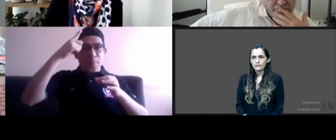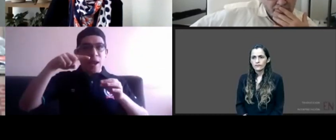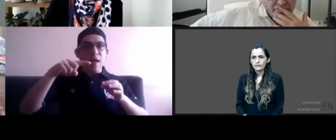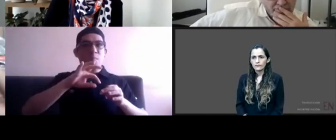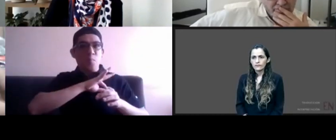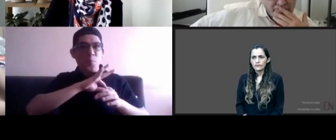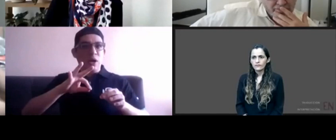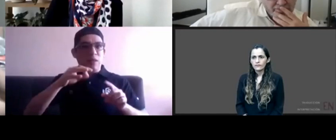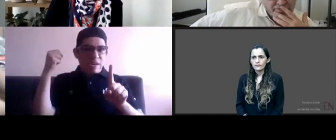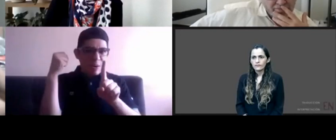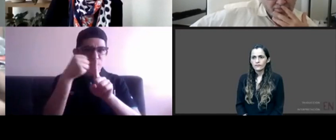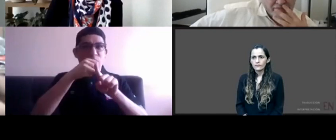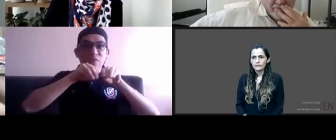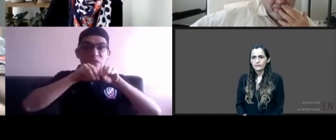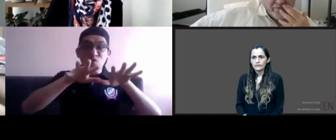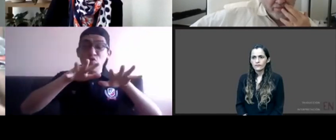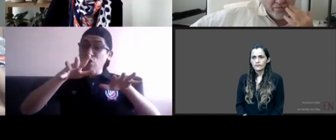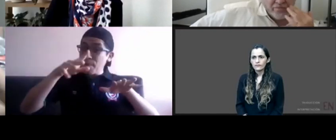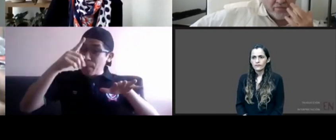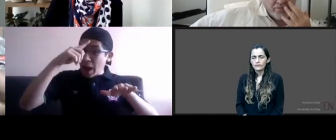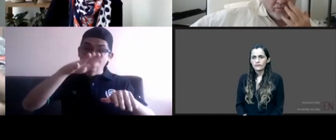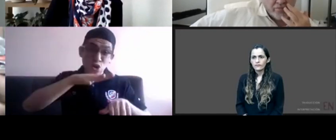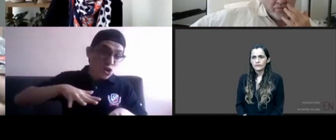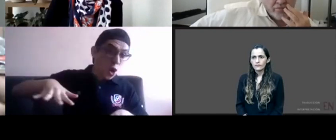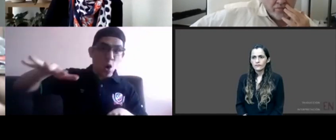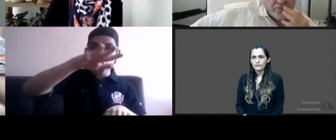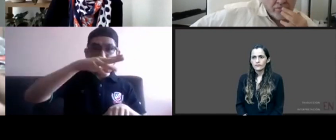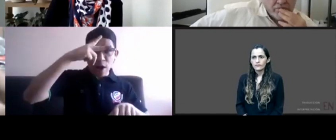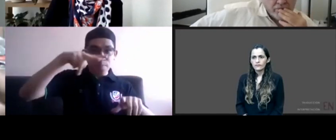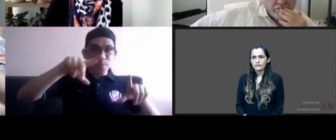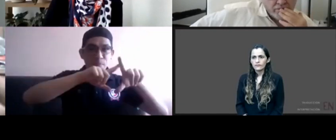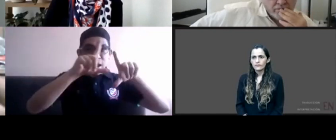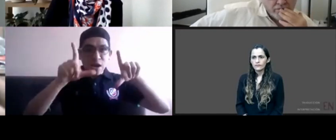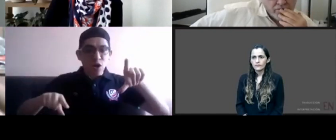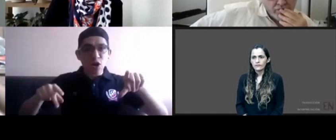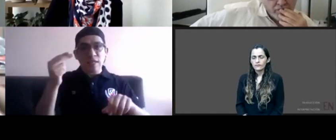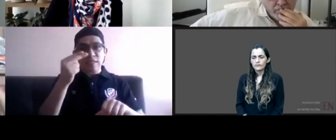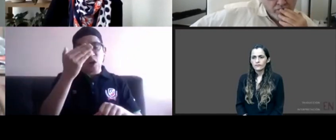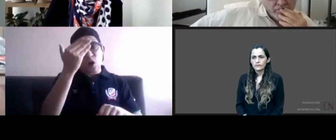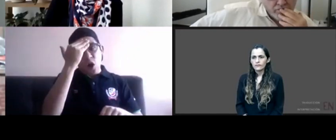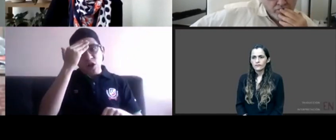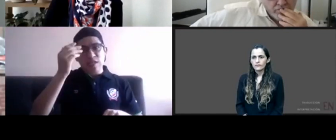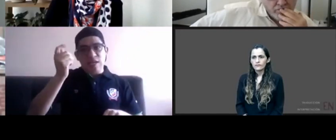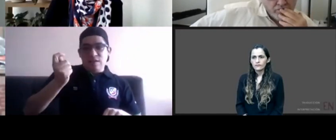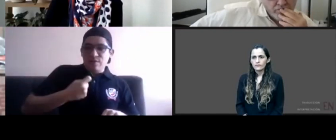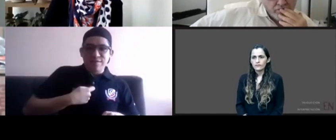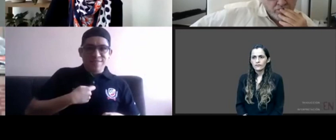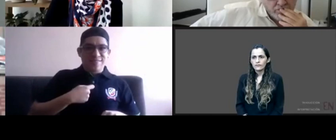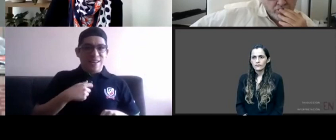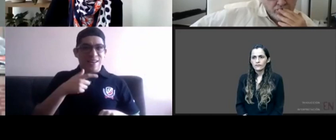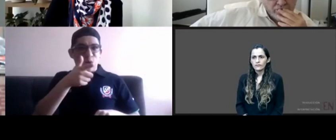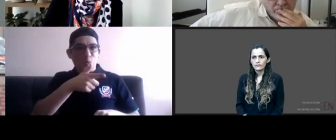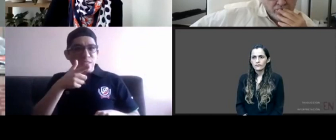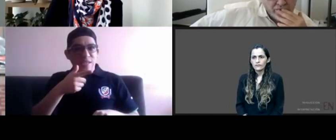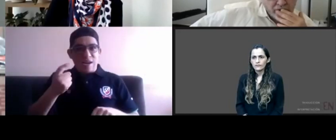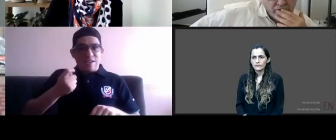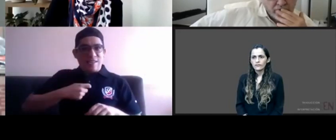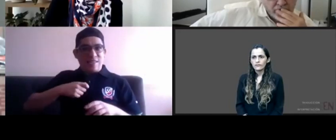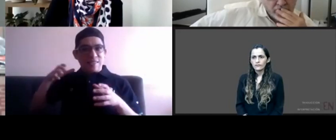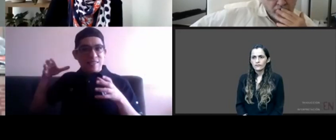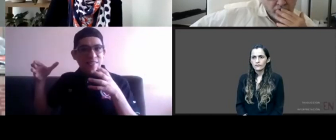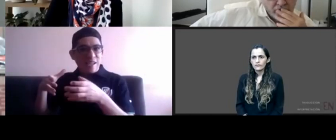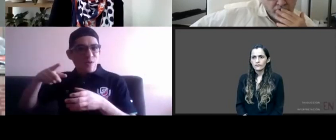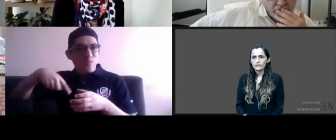señas. Que colaboren con la comunidad de personas sordas y entre todos tengamos mayor incidencia a nivel